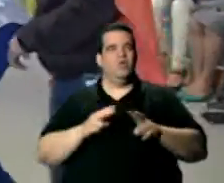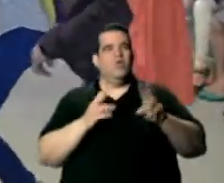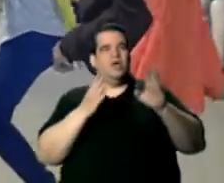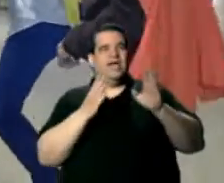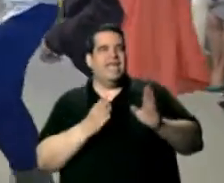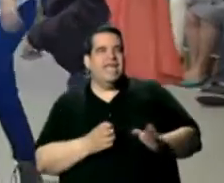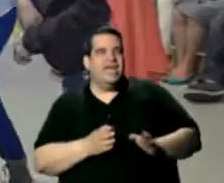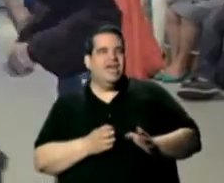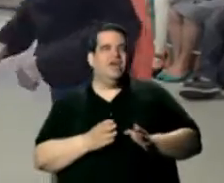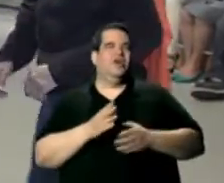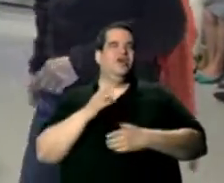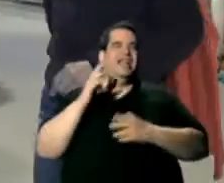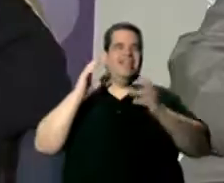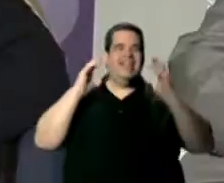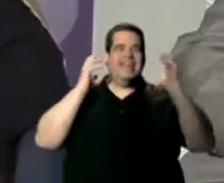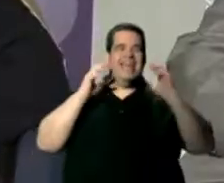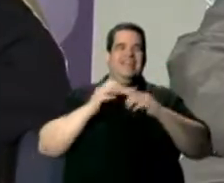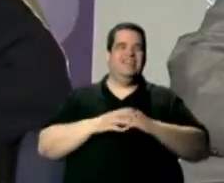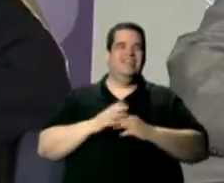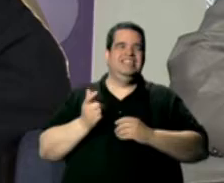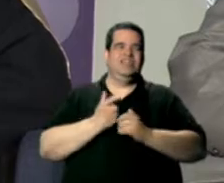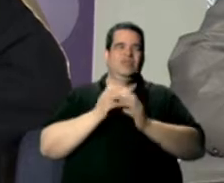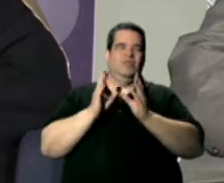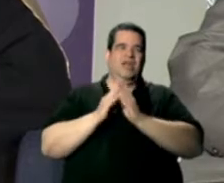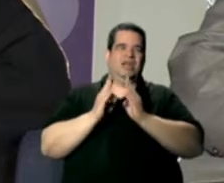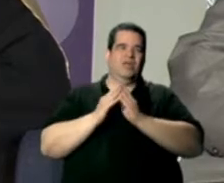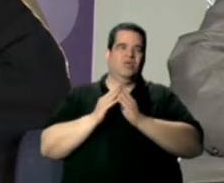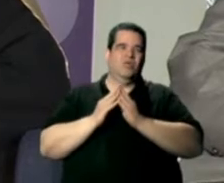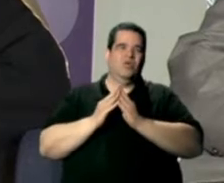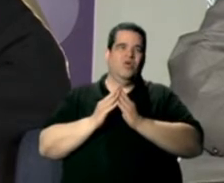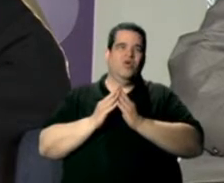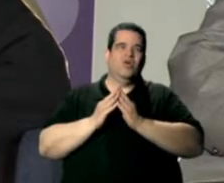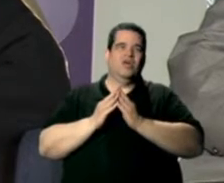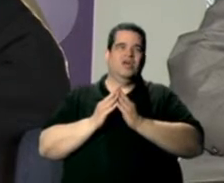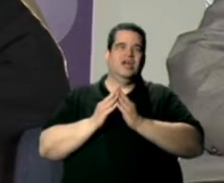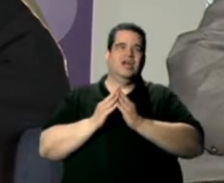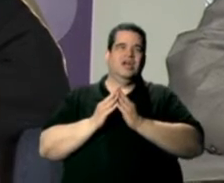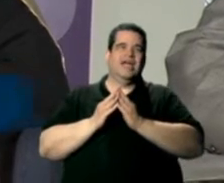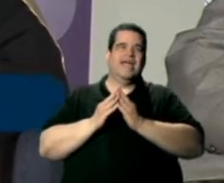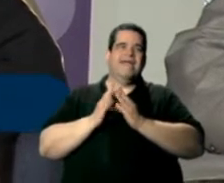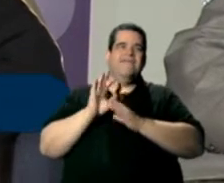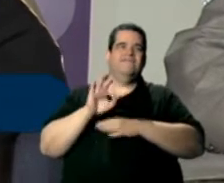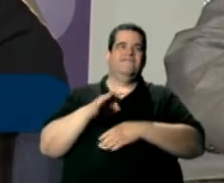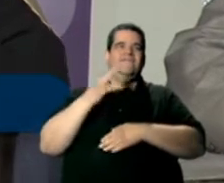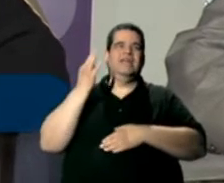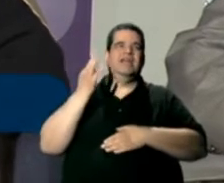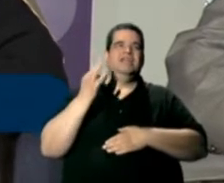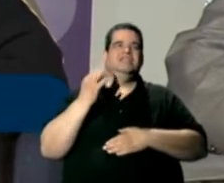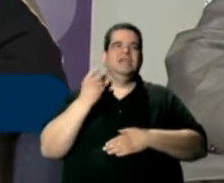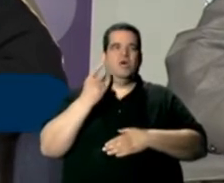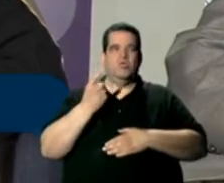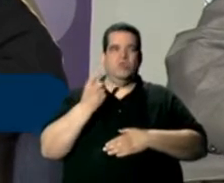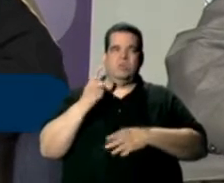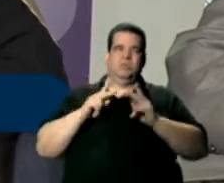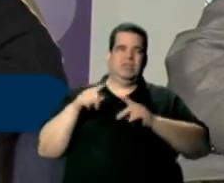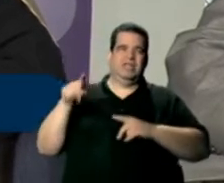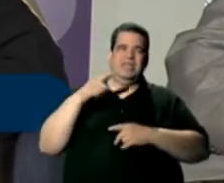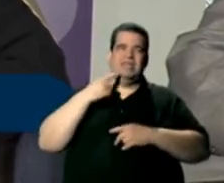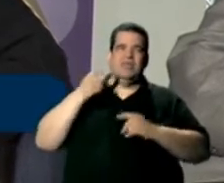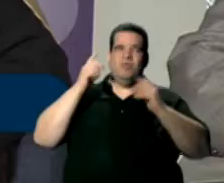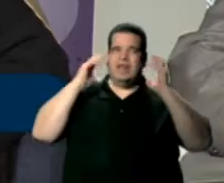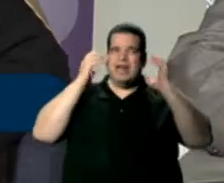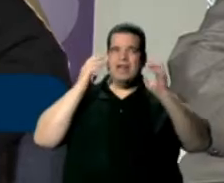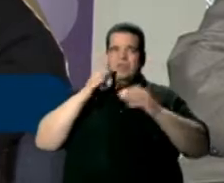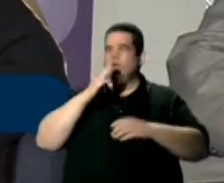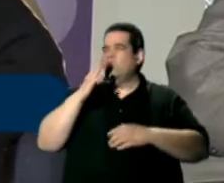radial. Hicieron un simposio los otros días en Francia y uno de los eruditos ya dijo: mire, la radio